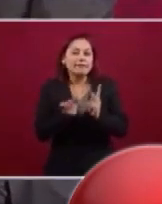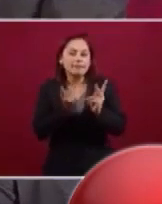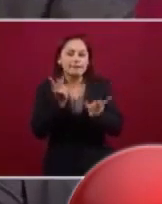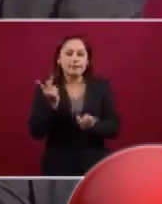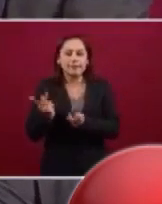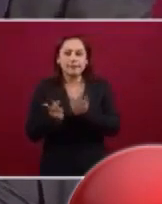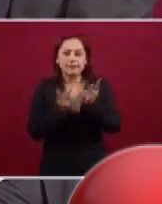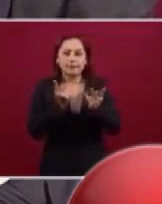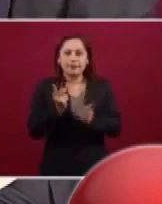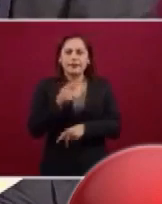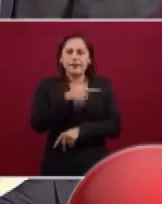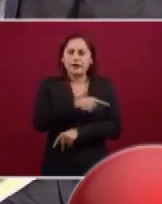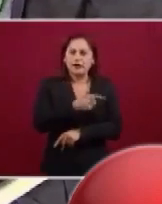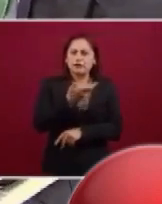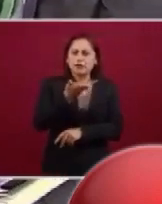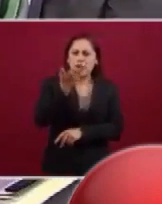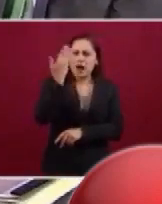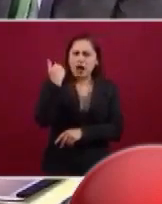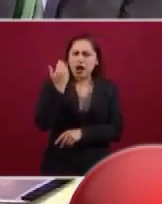con